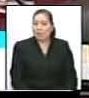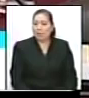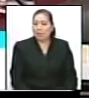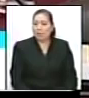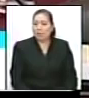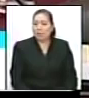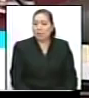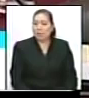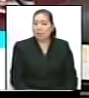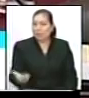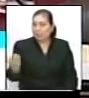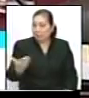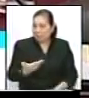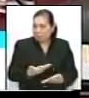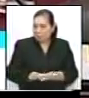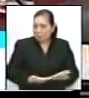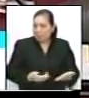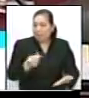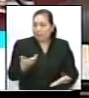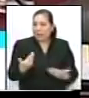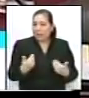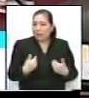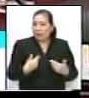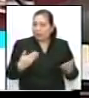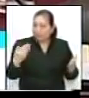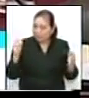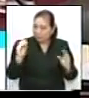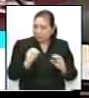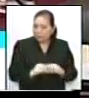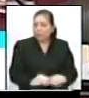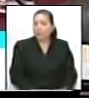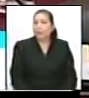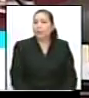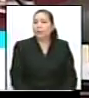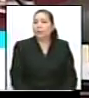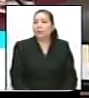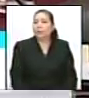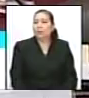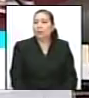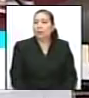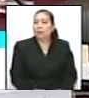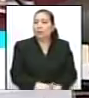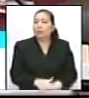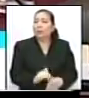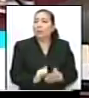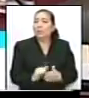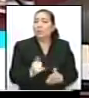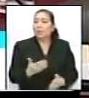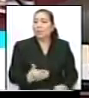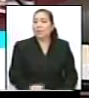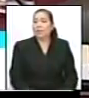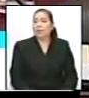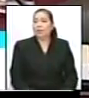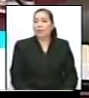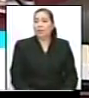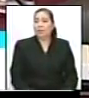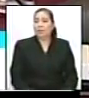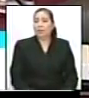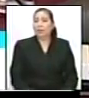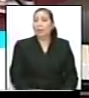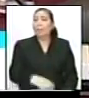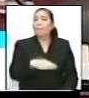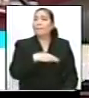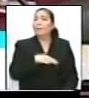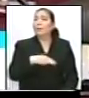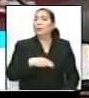De ahí debería sacar documentación, ahí debería de enfrascarse en el desorden administrativo que existe a nivel Ministerio